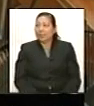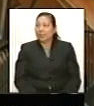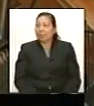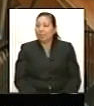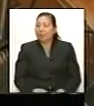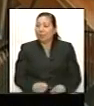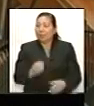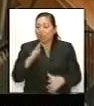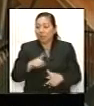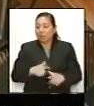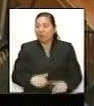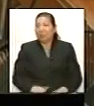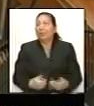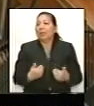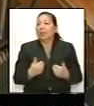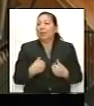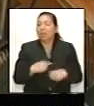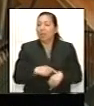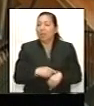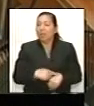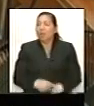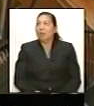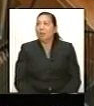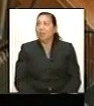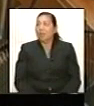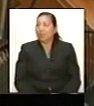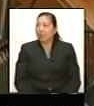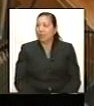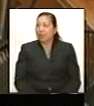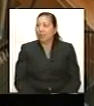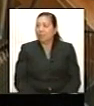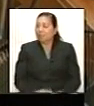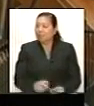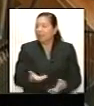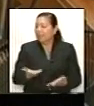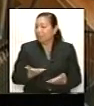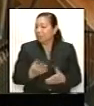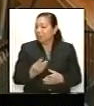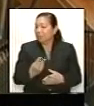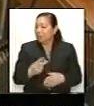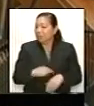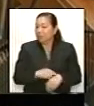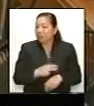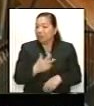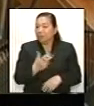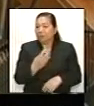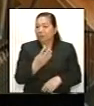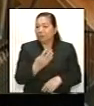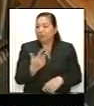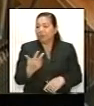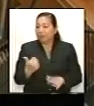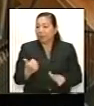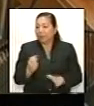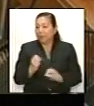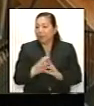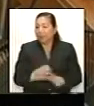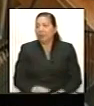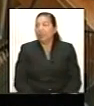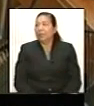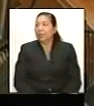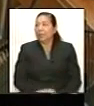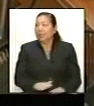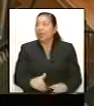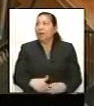Mujer Comisaría que tienen horario de atención de las 24 horas del día, los 365 días del año.